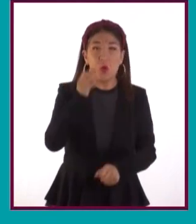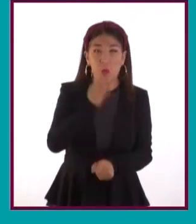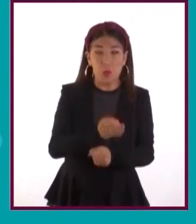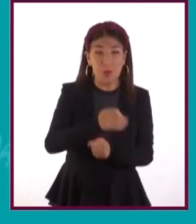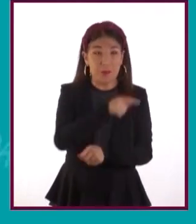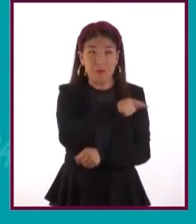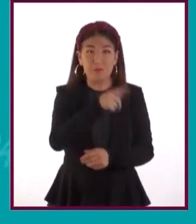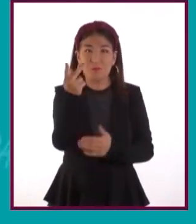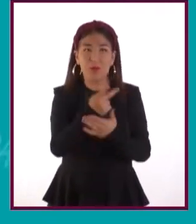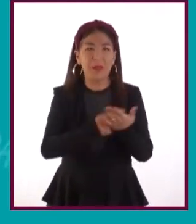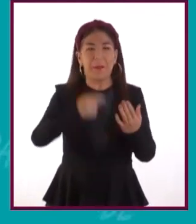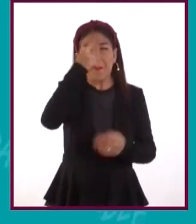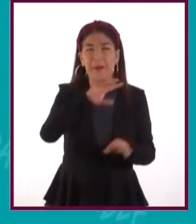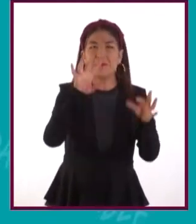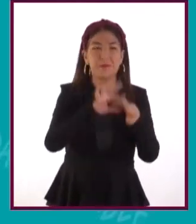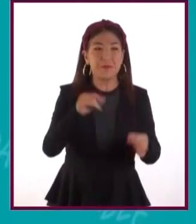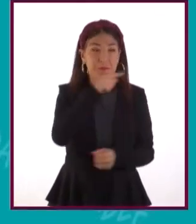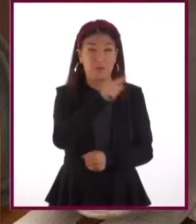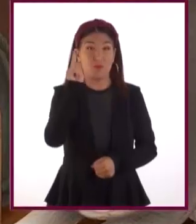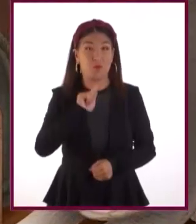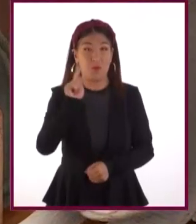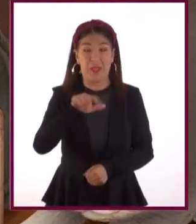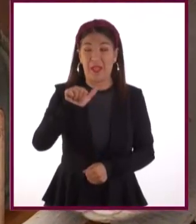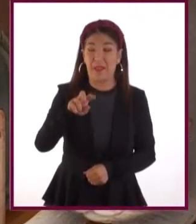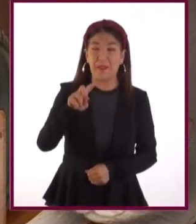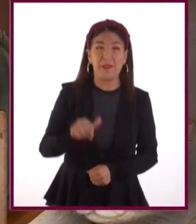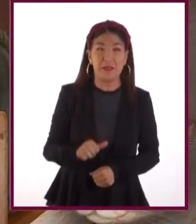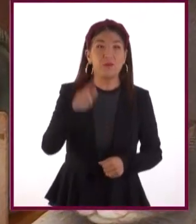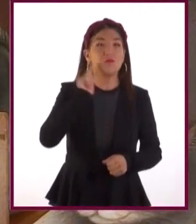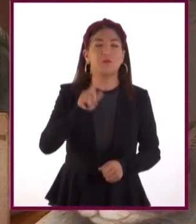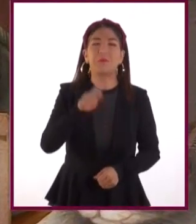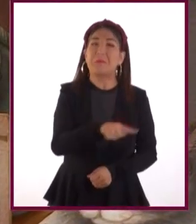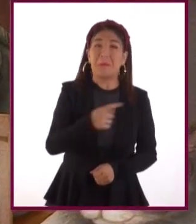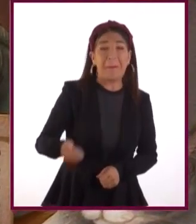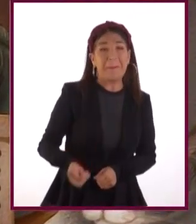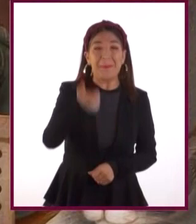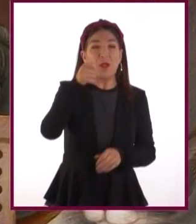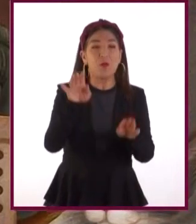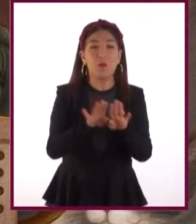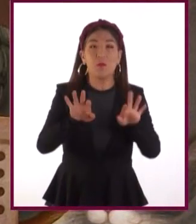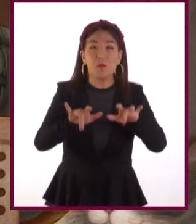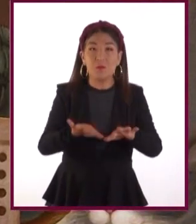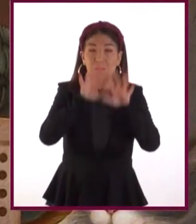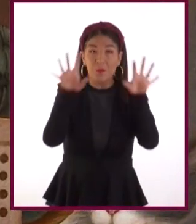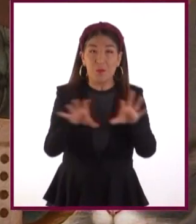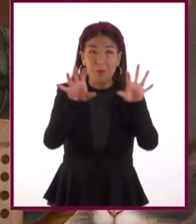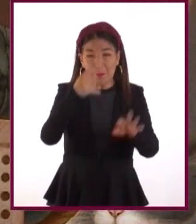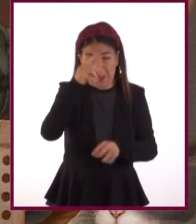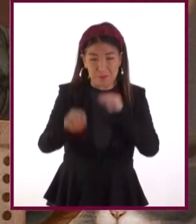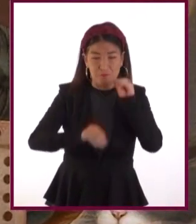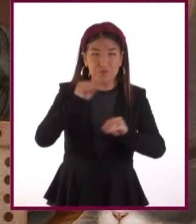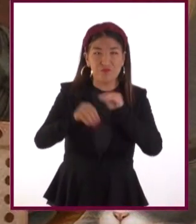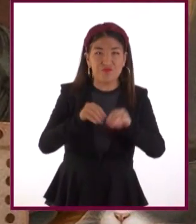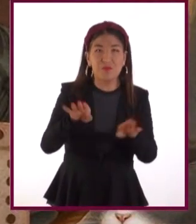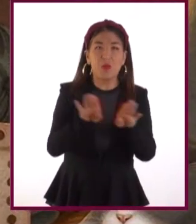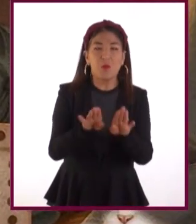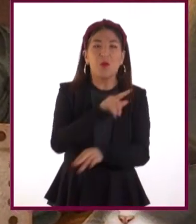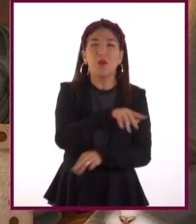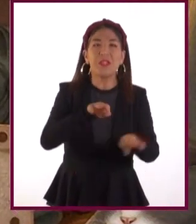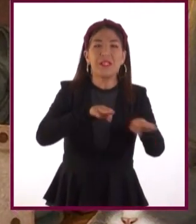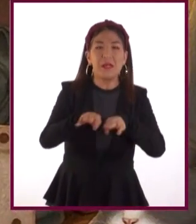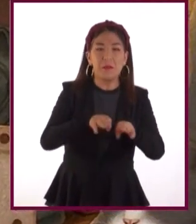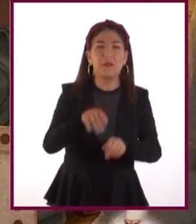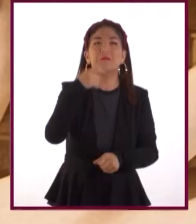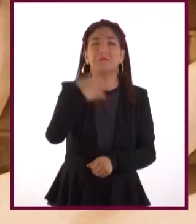y por qué este programa lleva su nombre. Hada de Lovelace es considerada la primera programadora computacional y